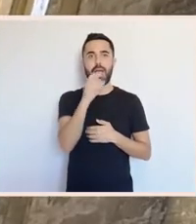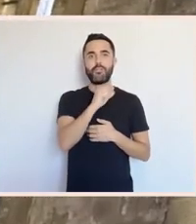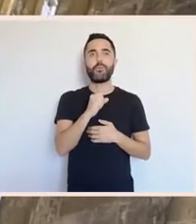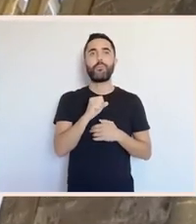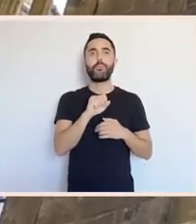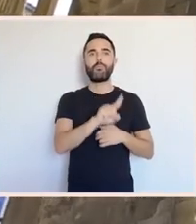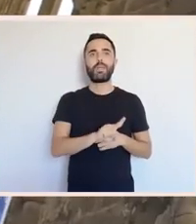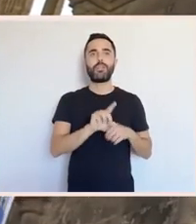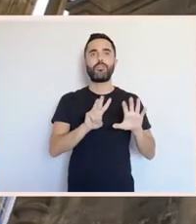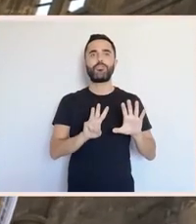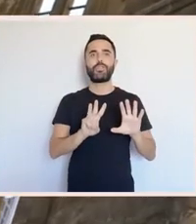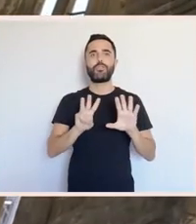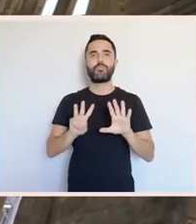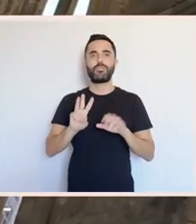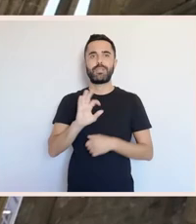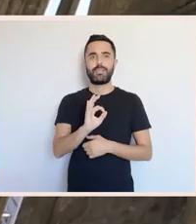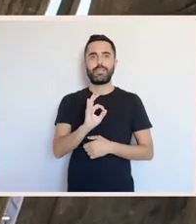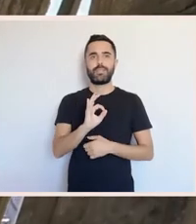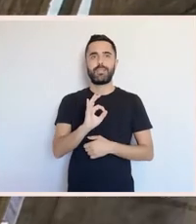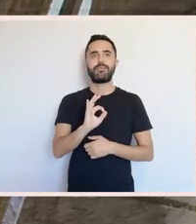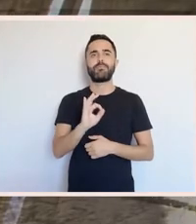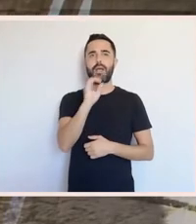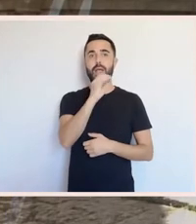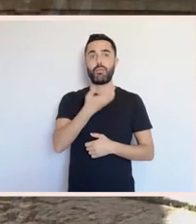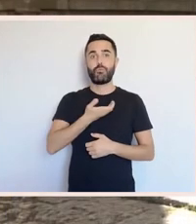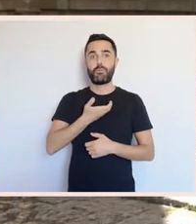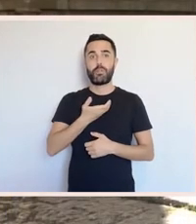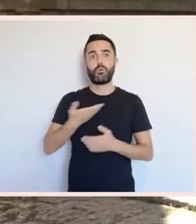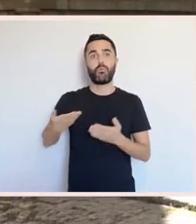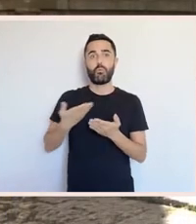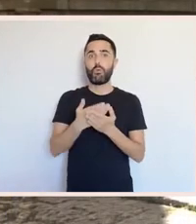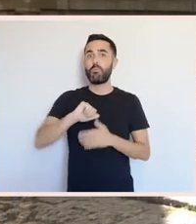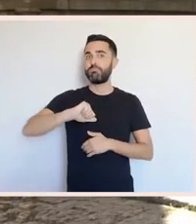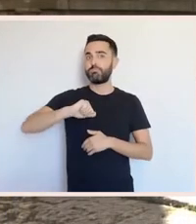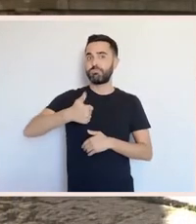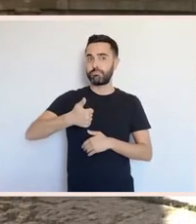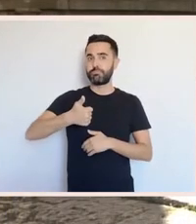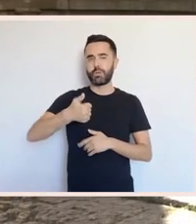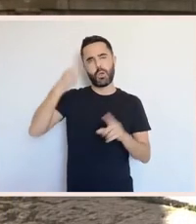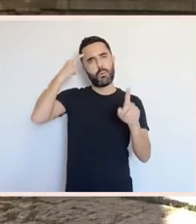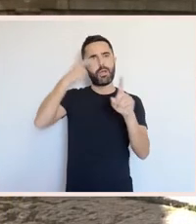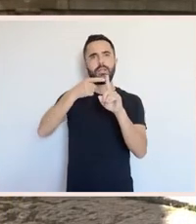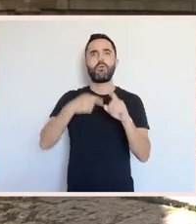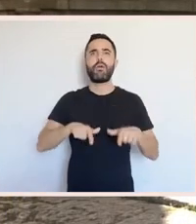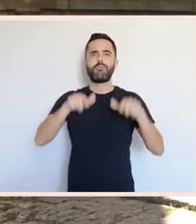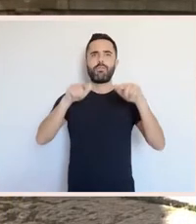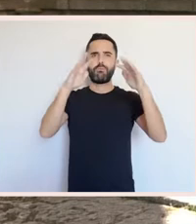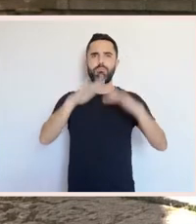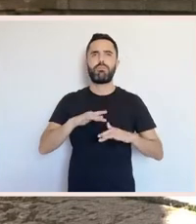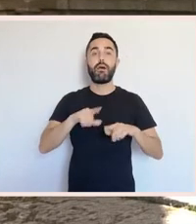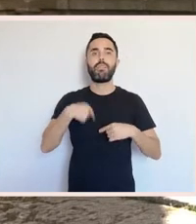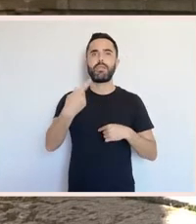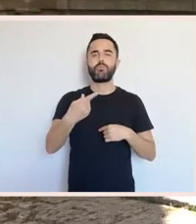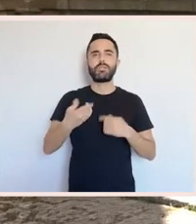derribar completamente o edificio. Paralizada esa moción, esa orde de derribo, pola Comisión Provincial de